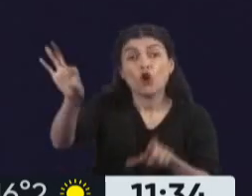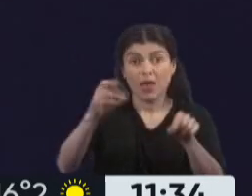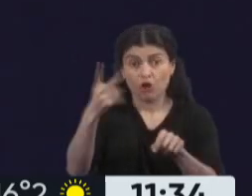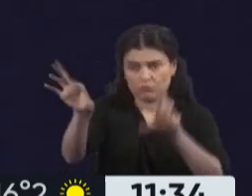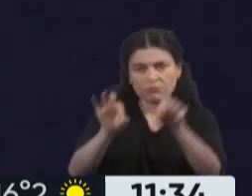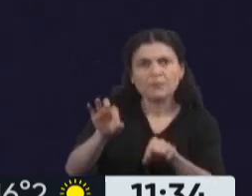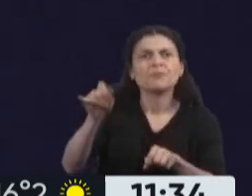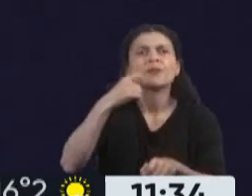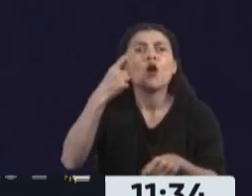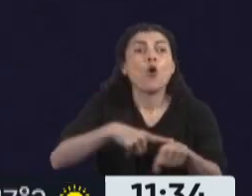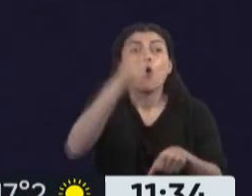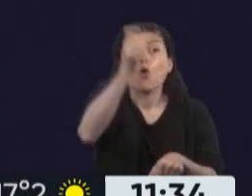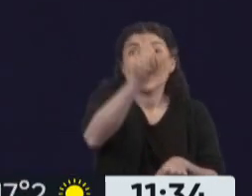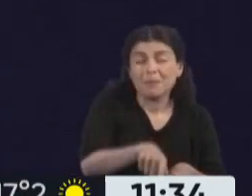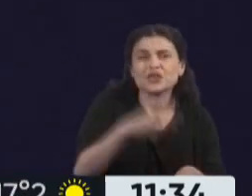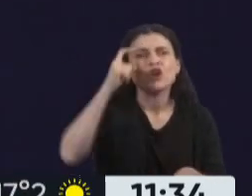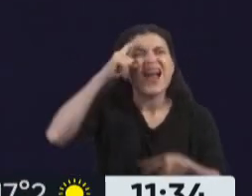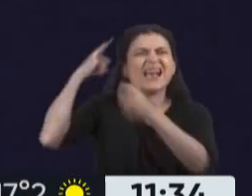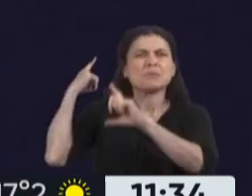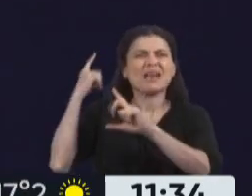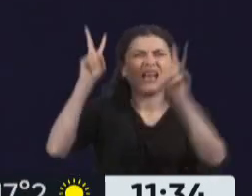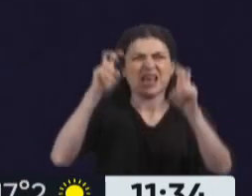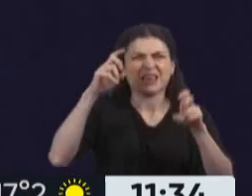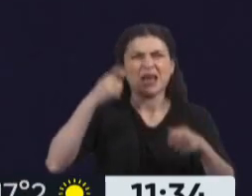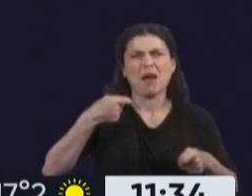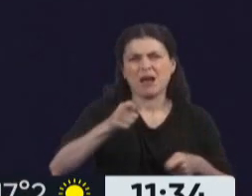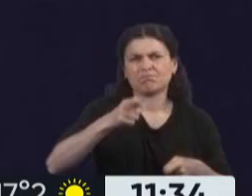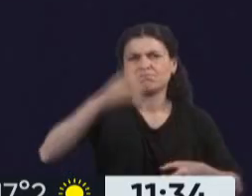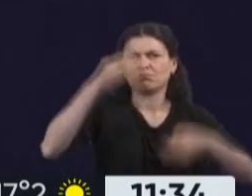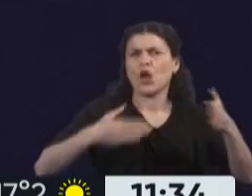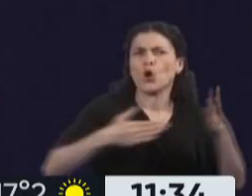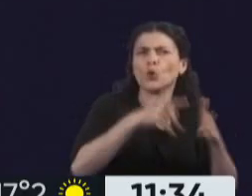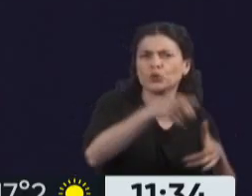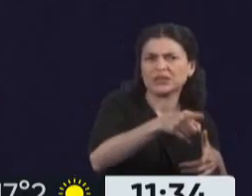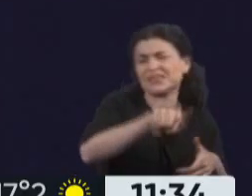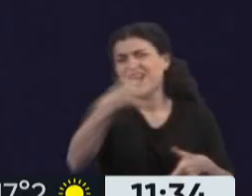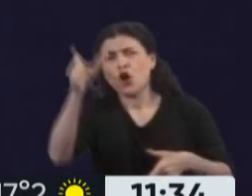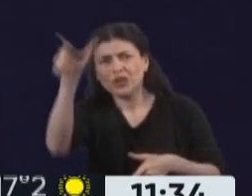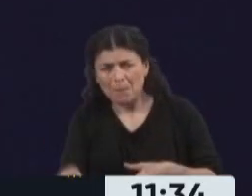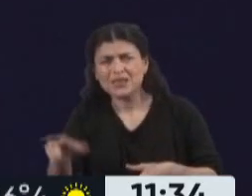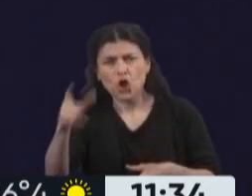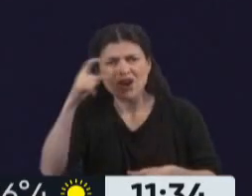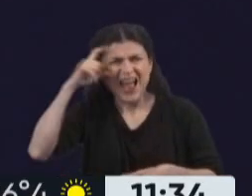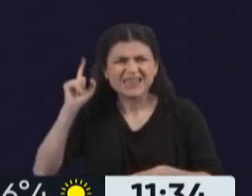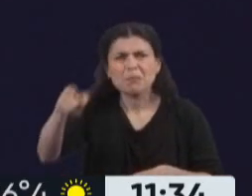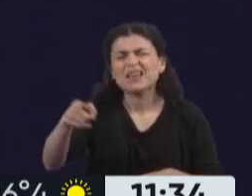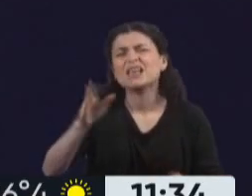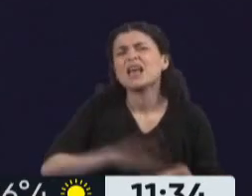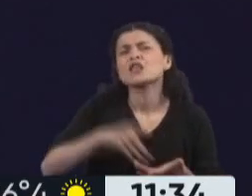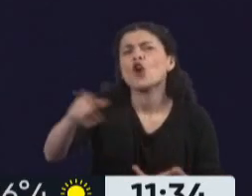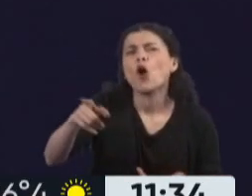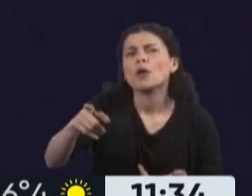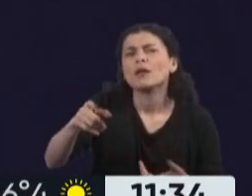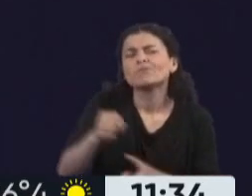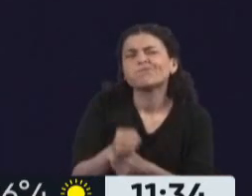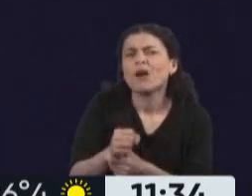Poder Judicial y otro que es vos no sos de aquí, es un catedrático de